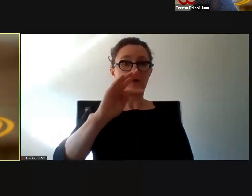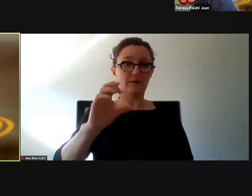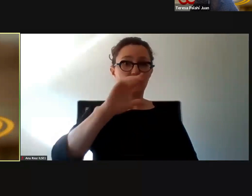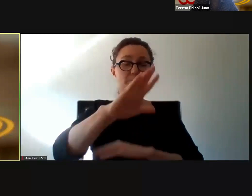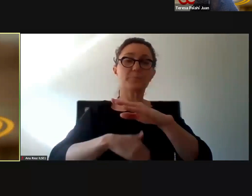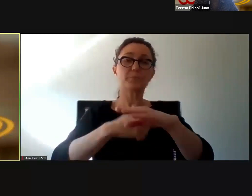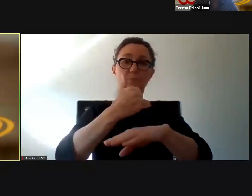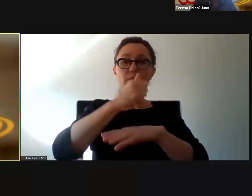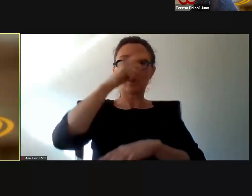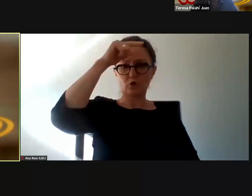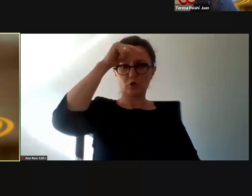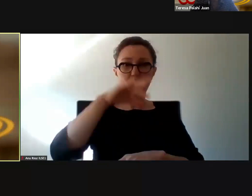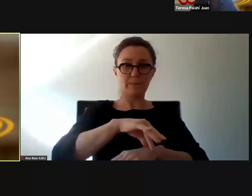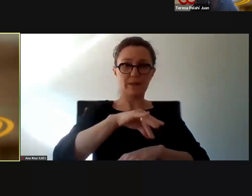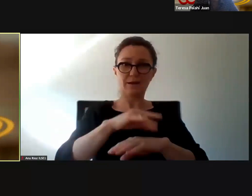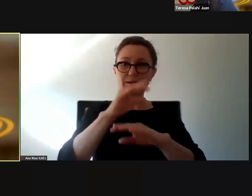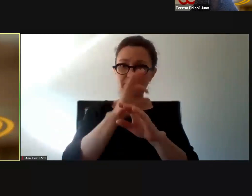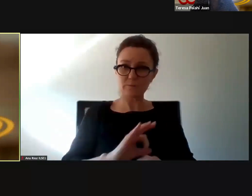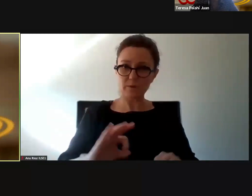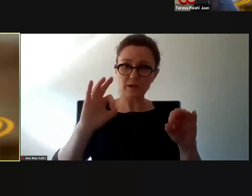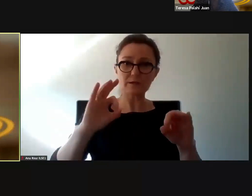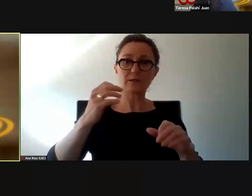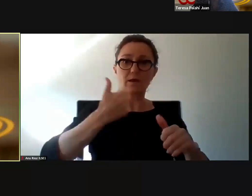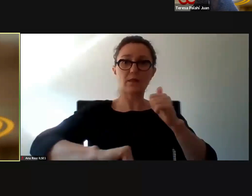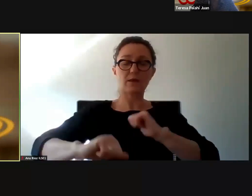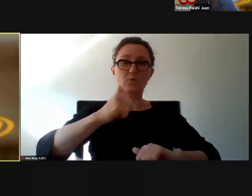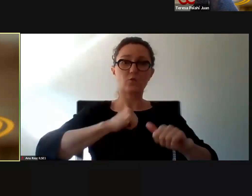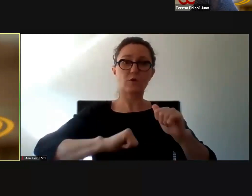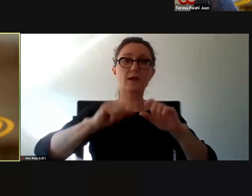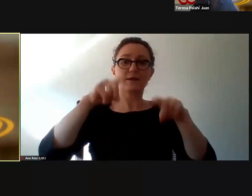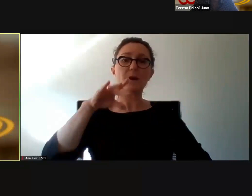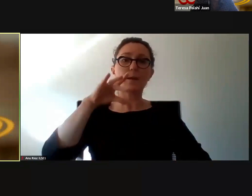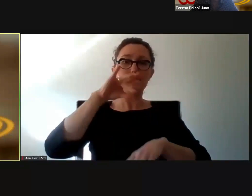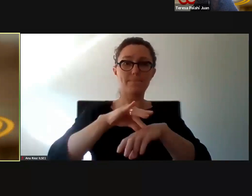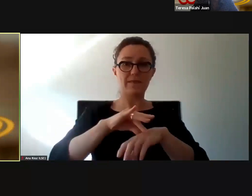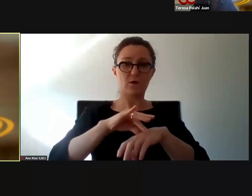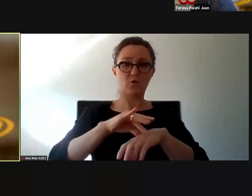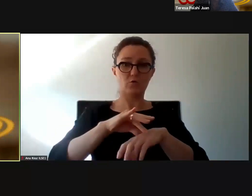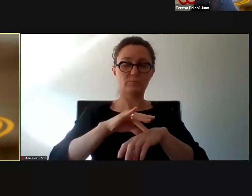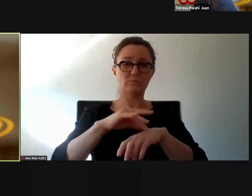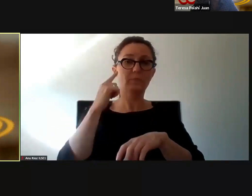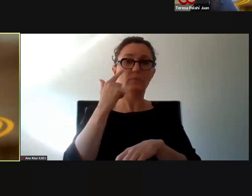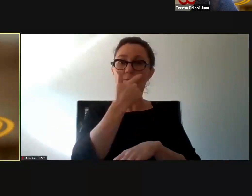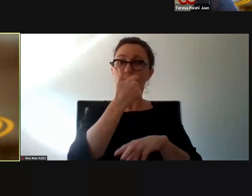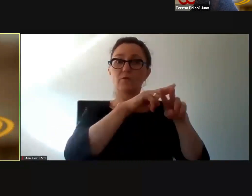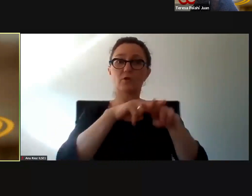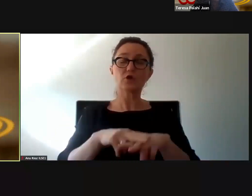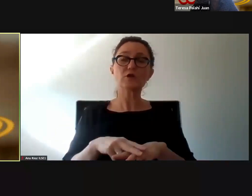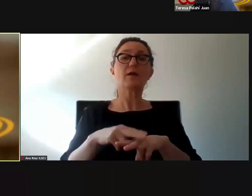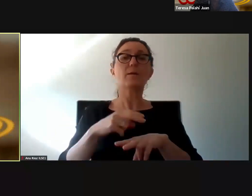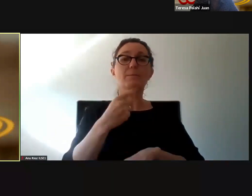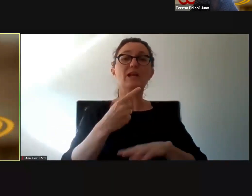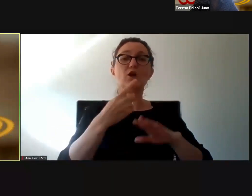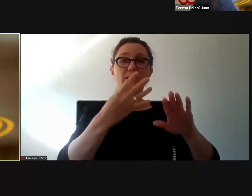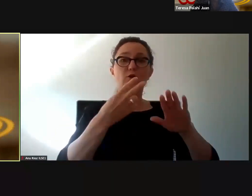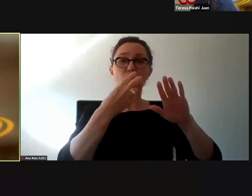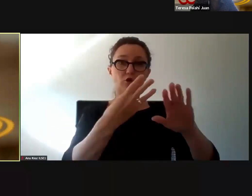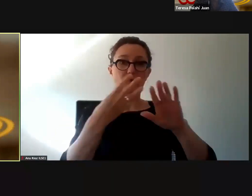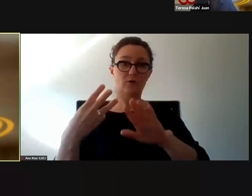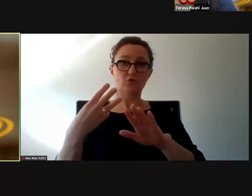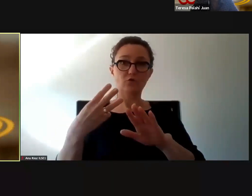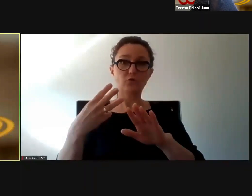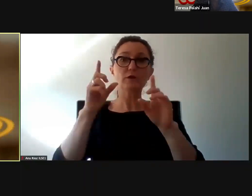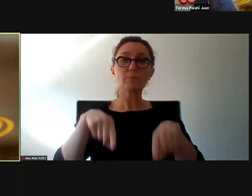medicina, especialista en cirugía y médico forense desde el año 1988. Es profesor